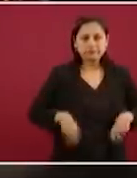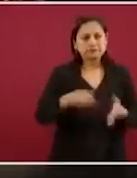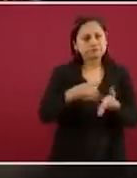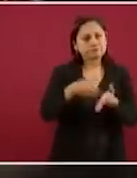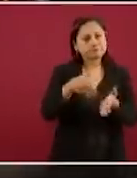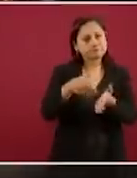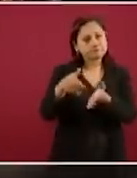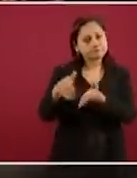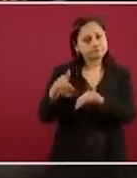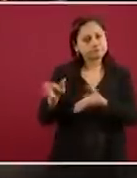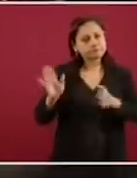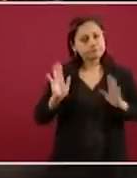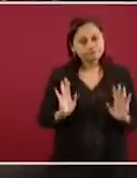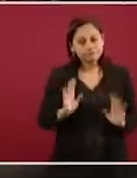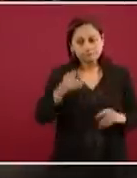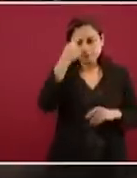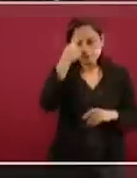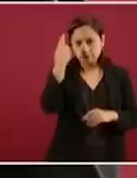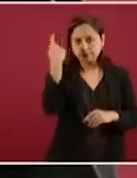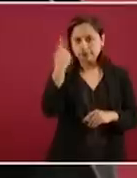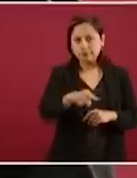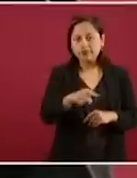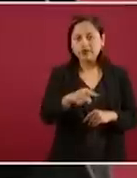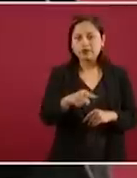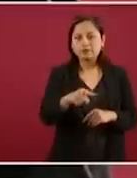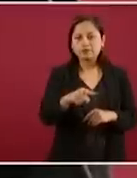para que no estén